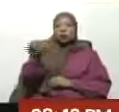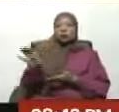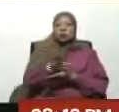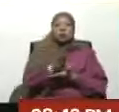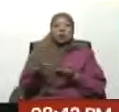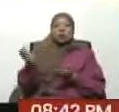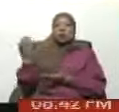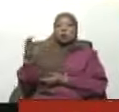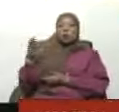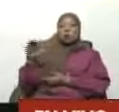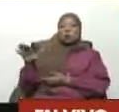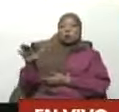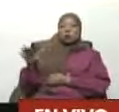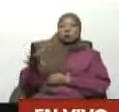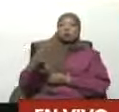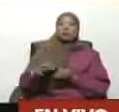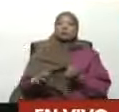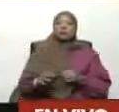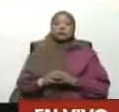Bogotá.